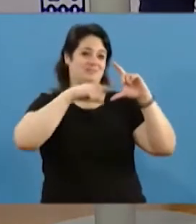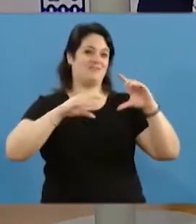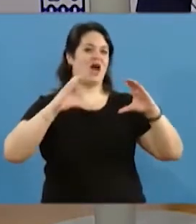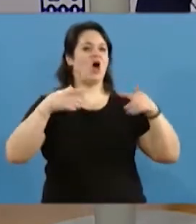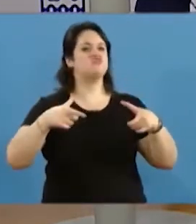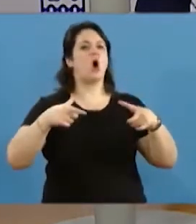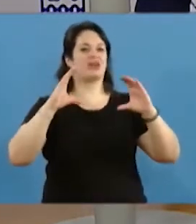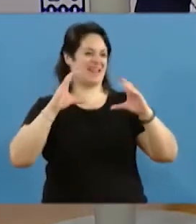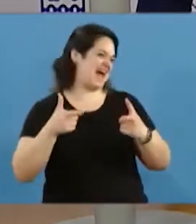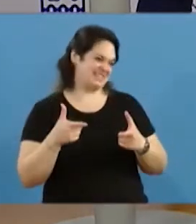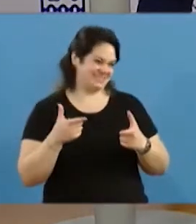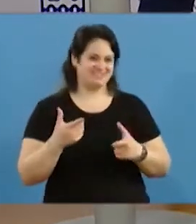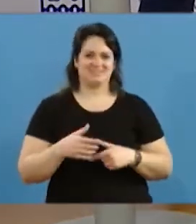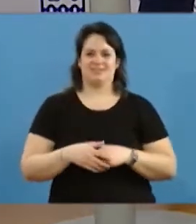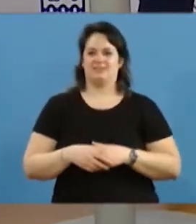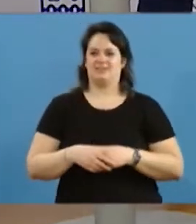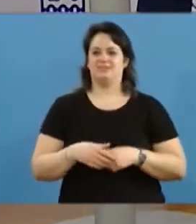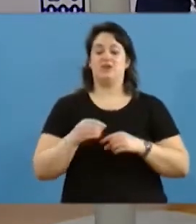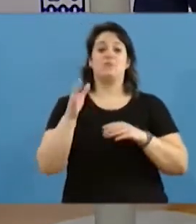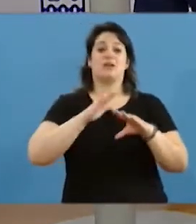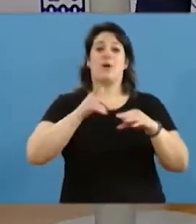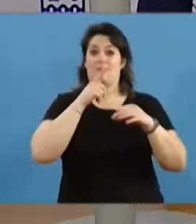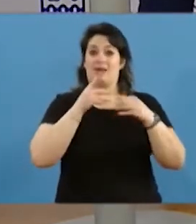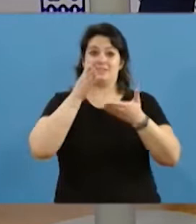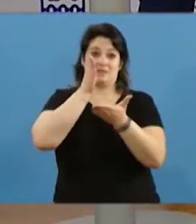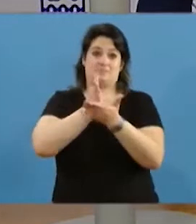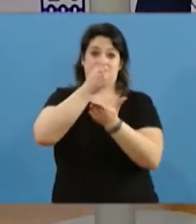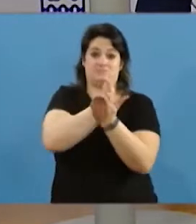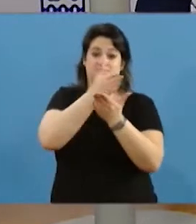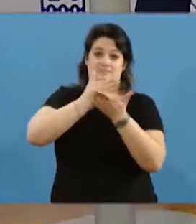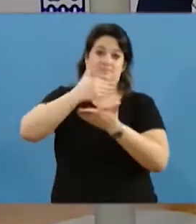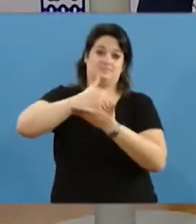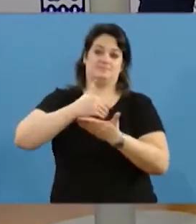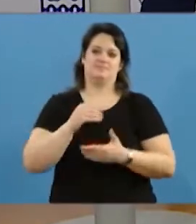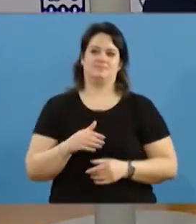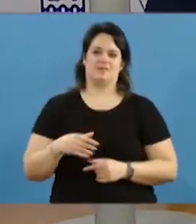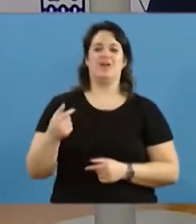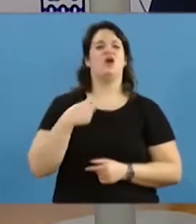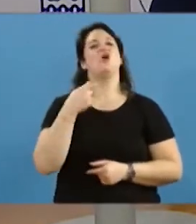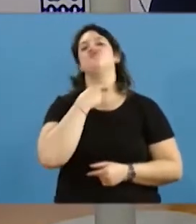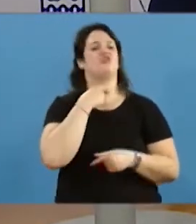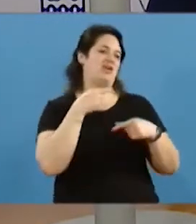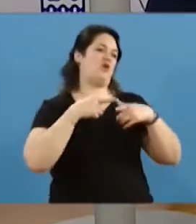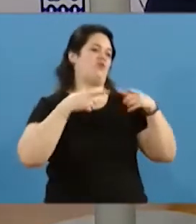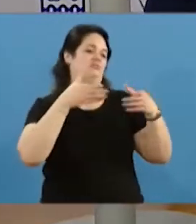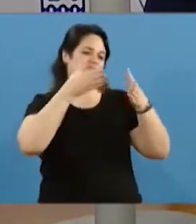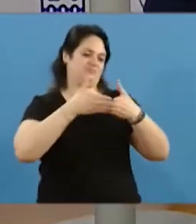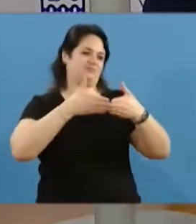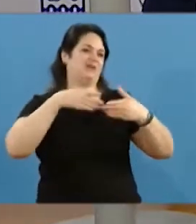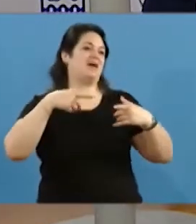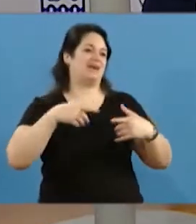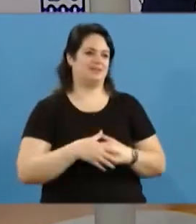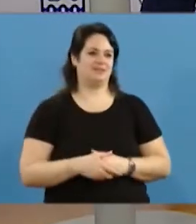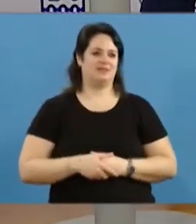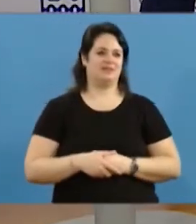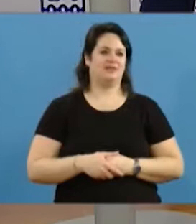mí. Porque torta lo podemos armar como en porciones. Claro. ¿Sí? Y ¿cómo? Yo voy a querer la porción más grande. Exactamente. O sea, que ¿qué porción